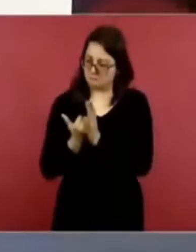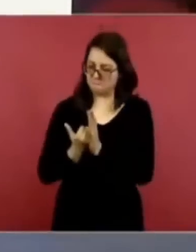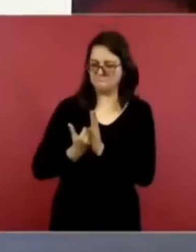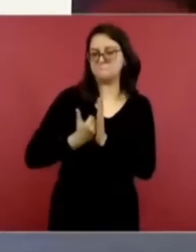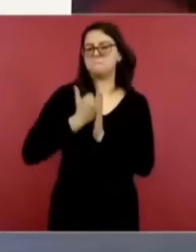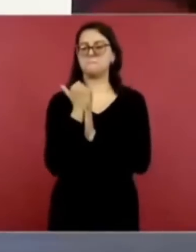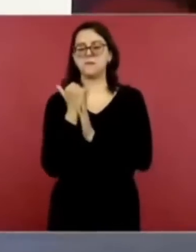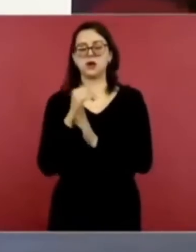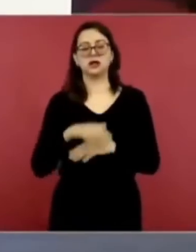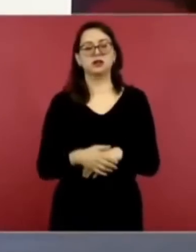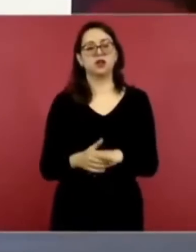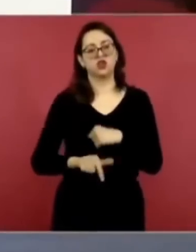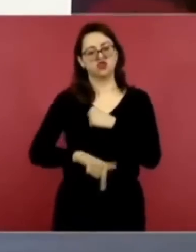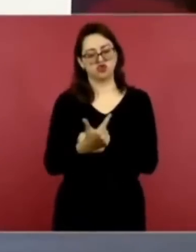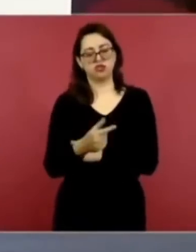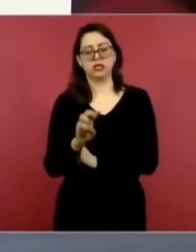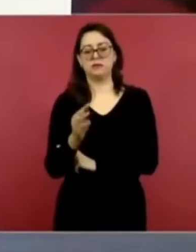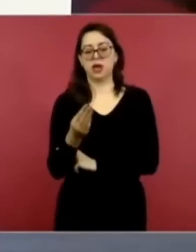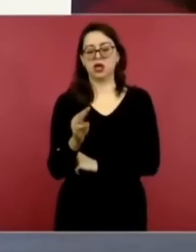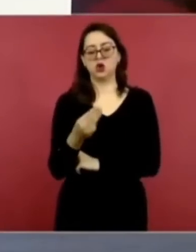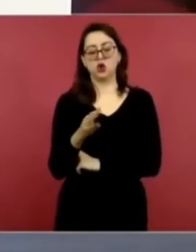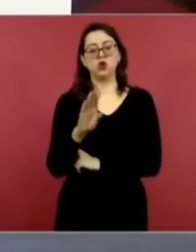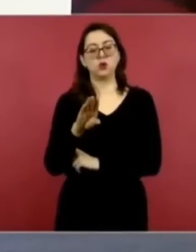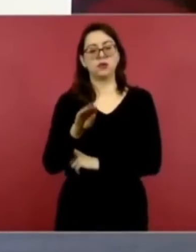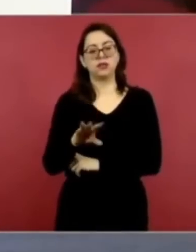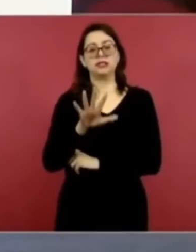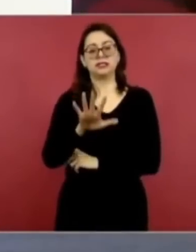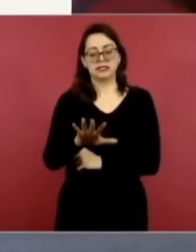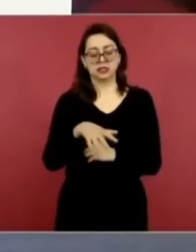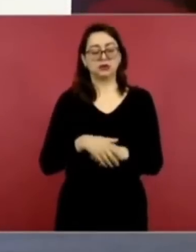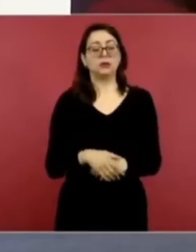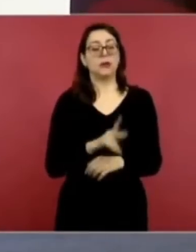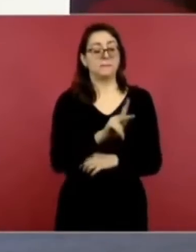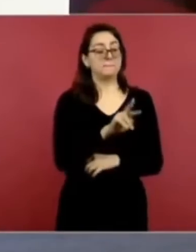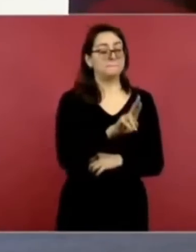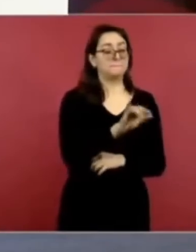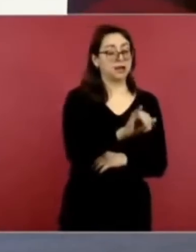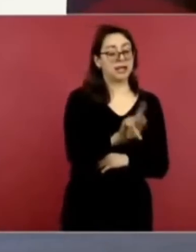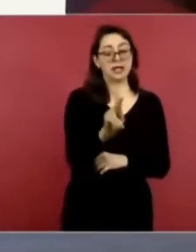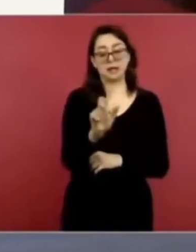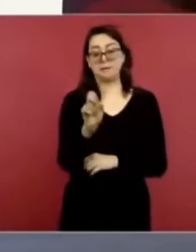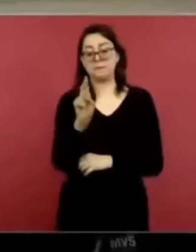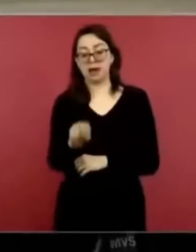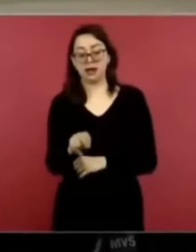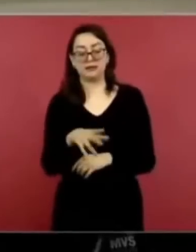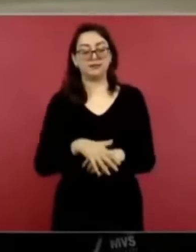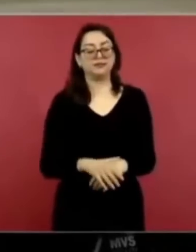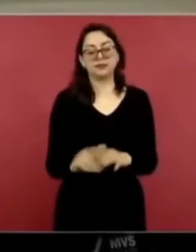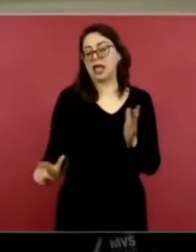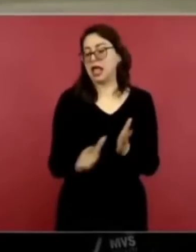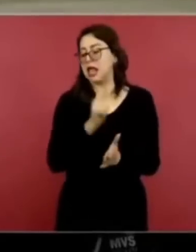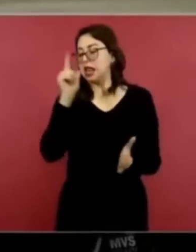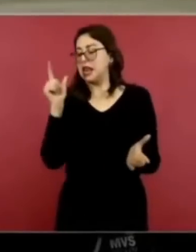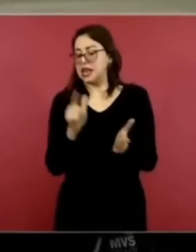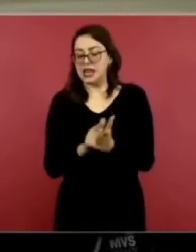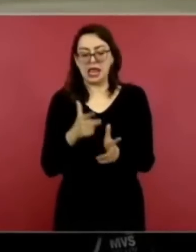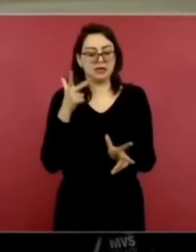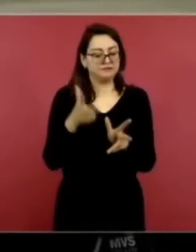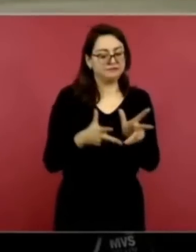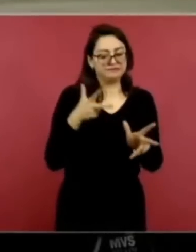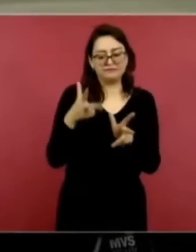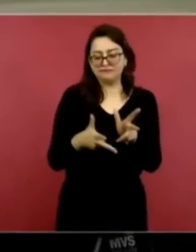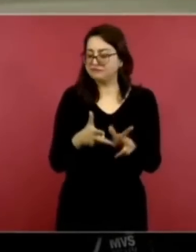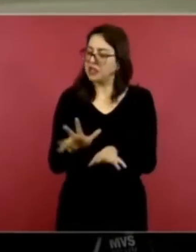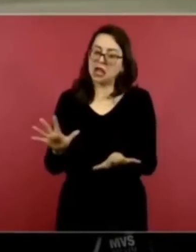El 12 de mayo del 95, el PRI y el PAN reformaron la ley reglamentaria del Servicio Ferroviario